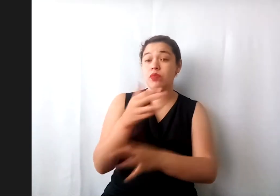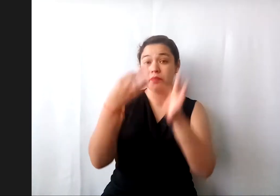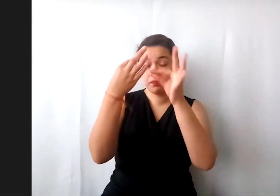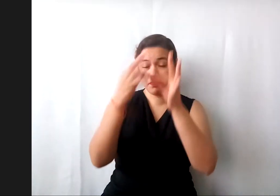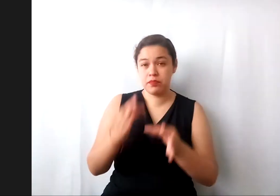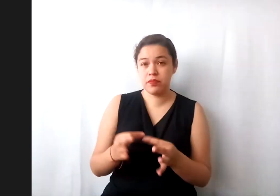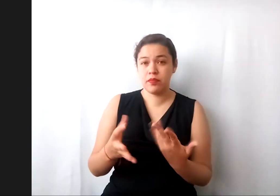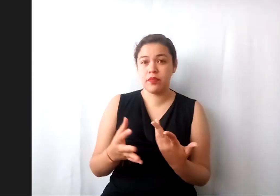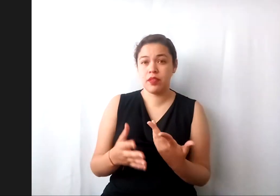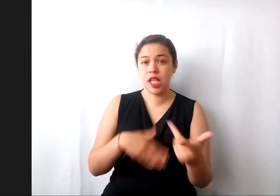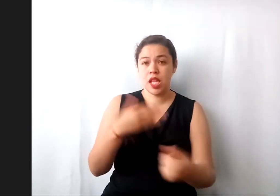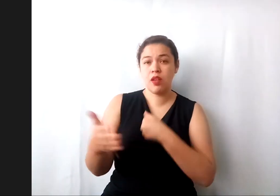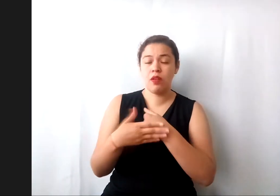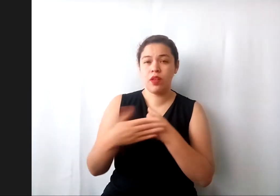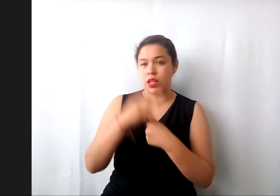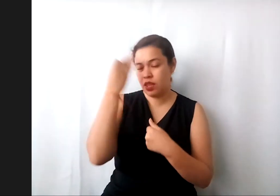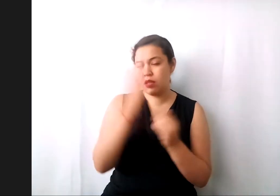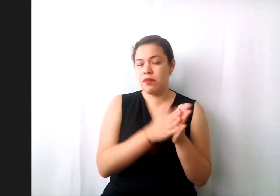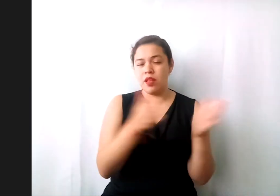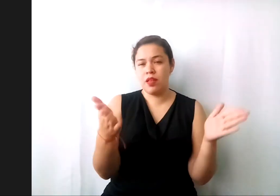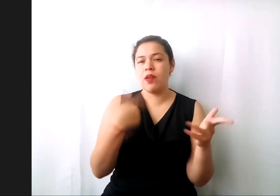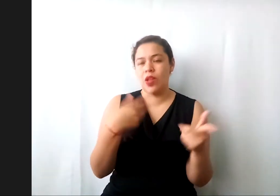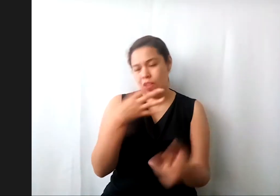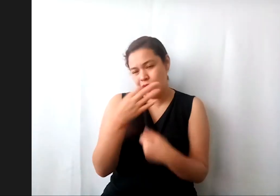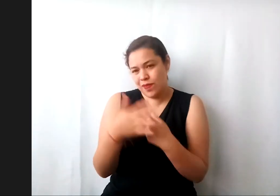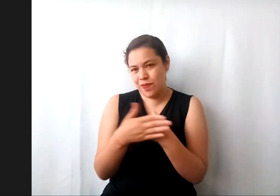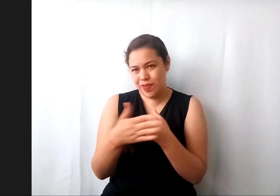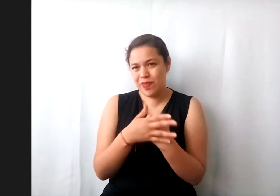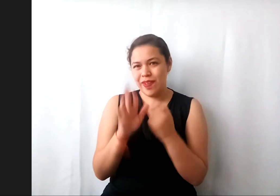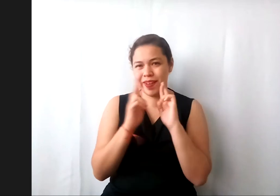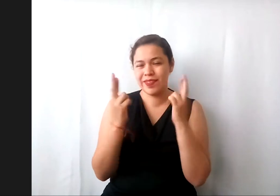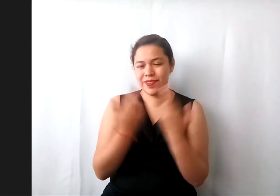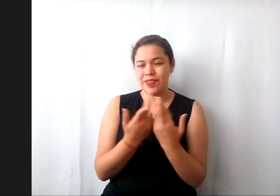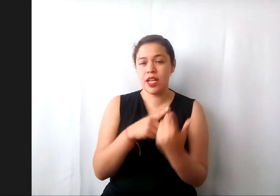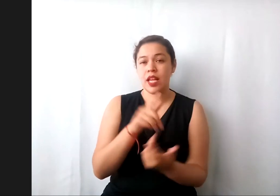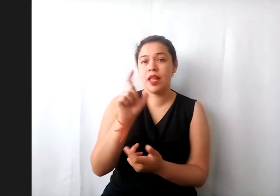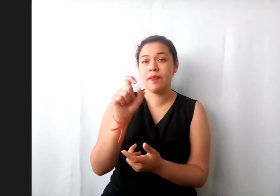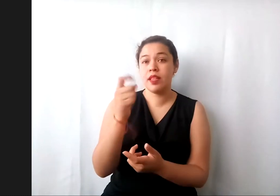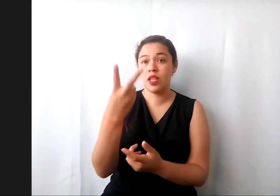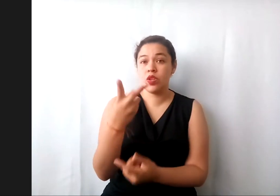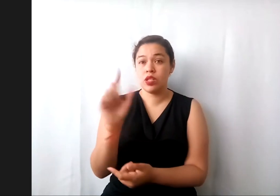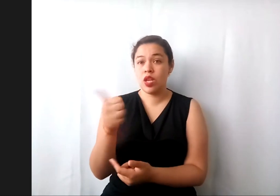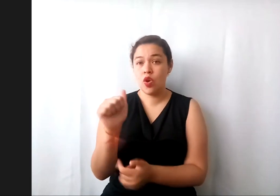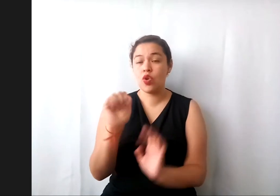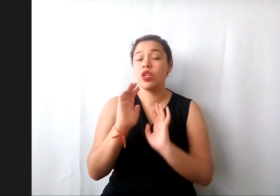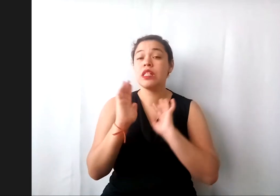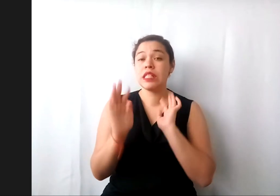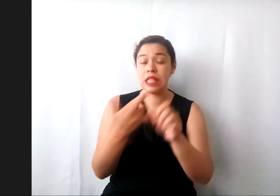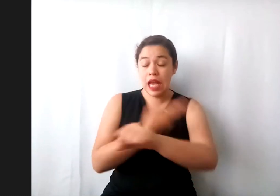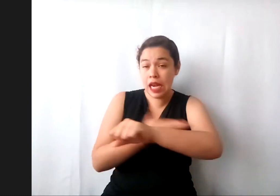próxima sesión vamos a ver todos los plazos, pero de inicio les adelanto que es el 22 de agosto. Cuando ya tienen que contar con el